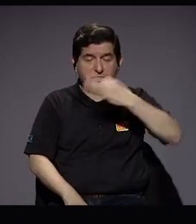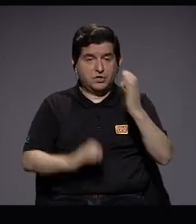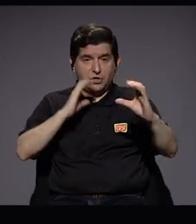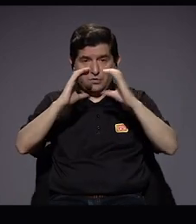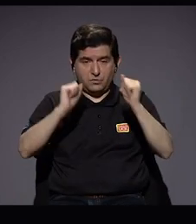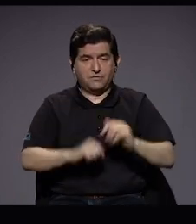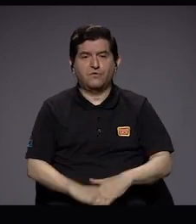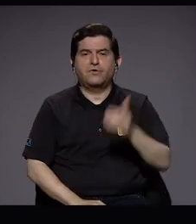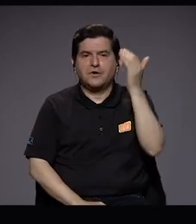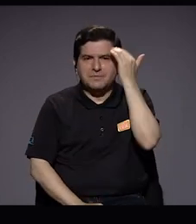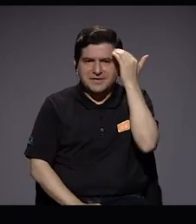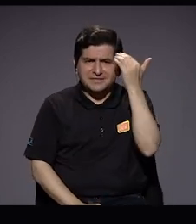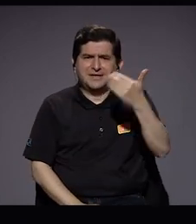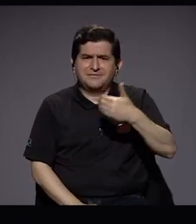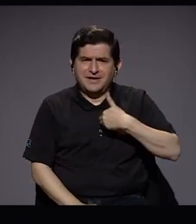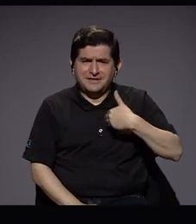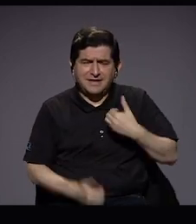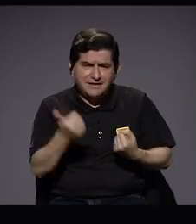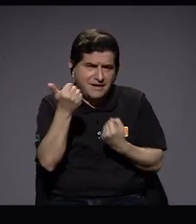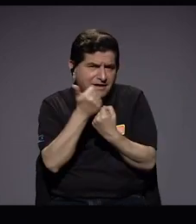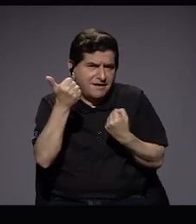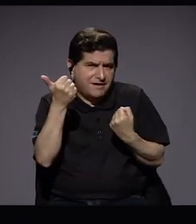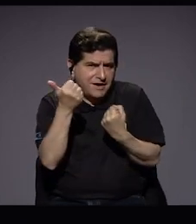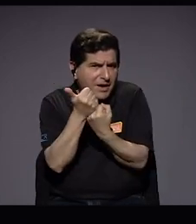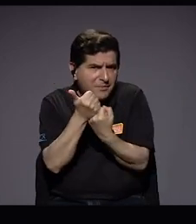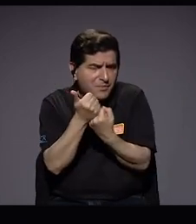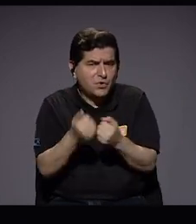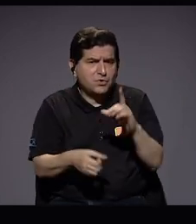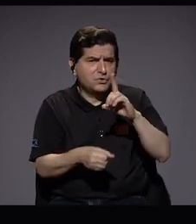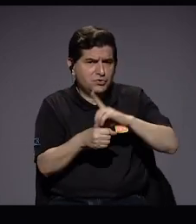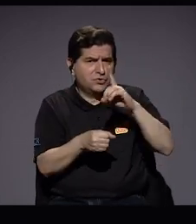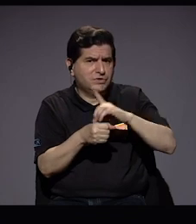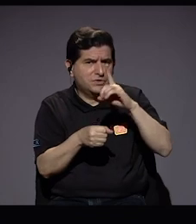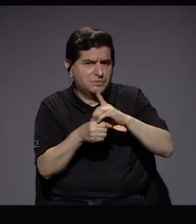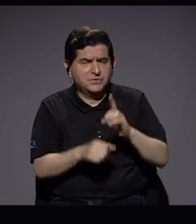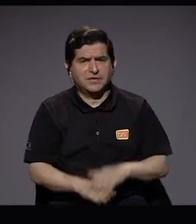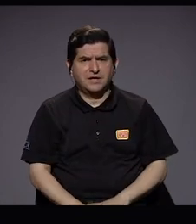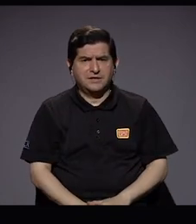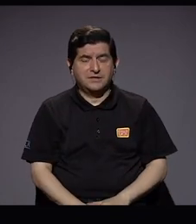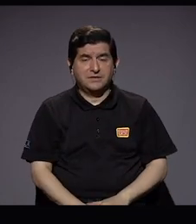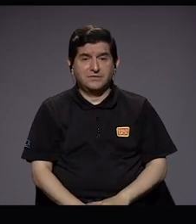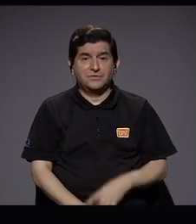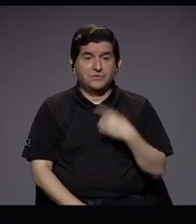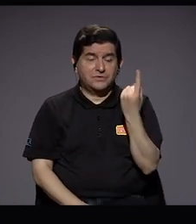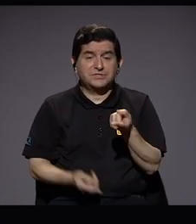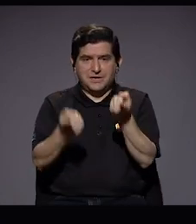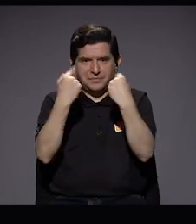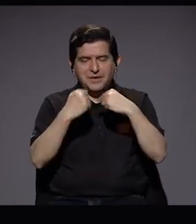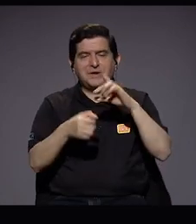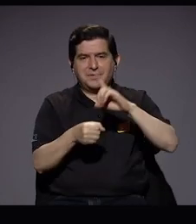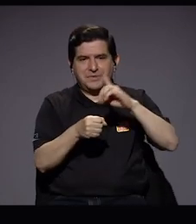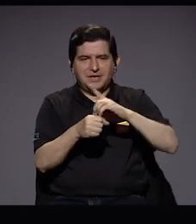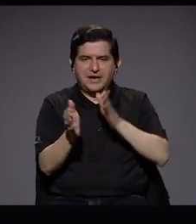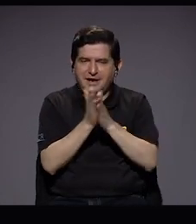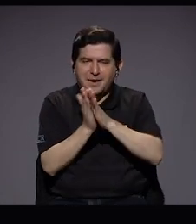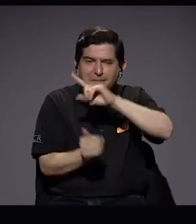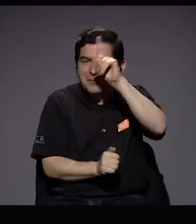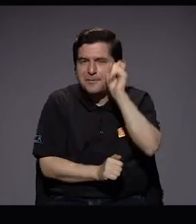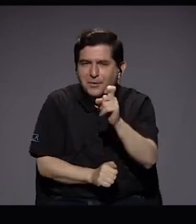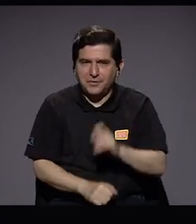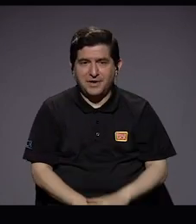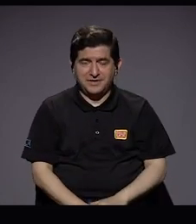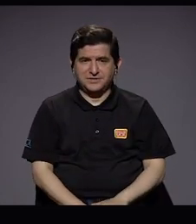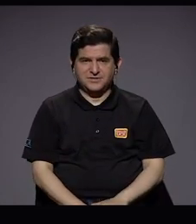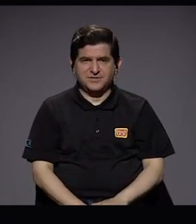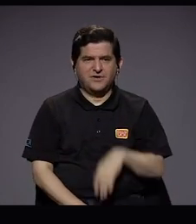comunicación saber si contamos con el respaldo de los diputados y diputados. Entonces, siempre que traigo a una diputada o a diputada aprovecho para preguntarle cómo